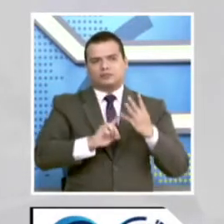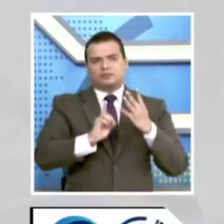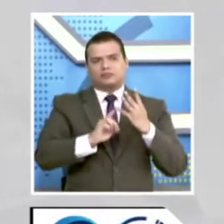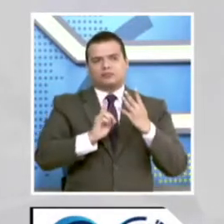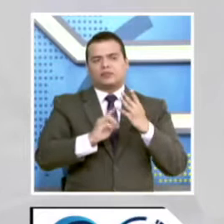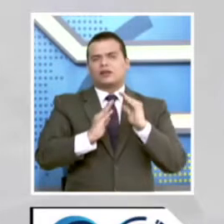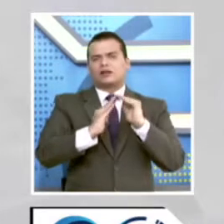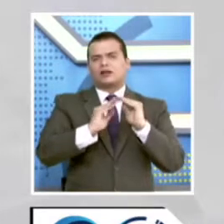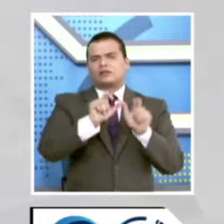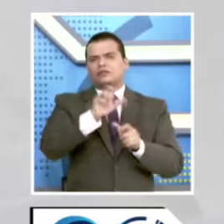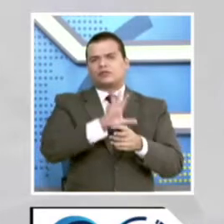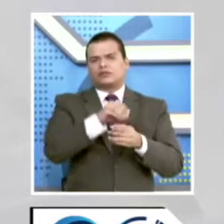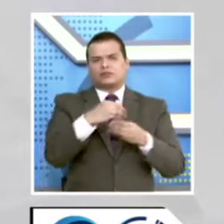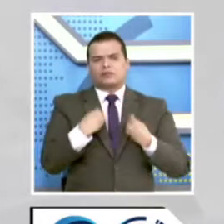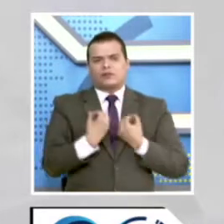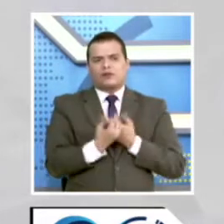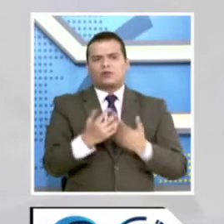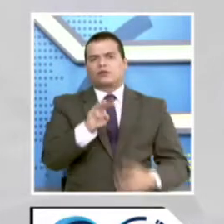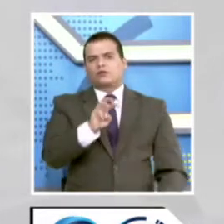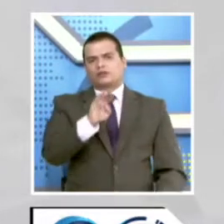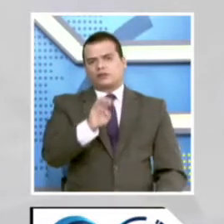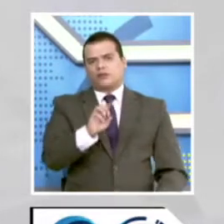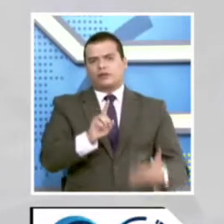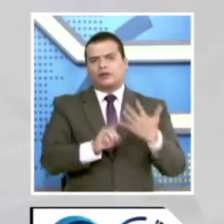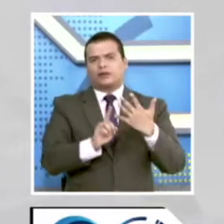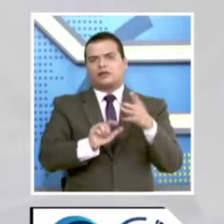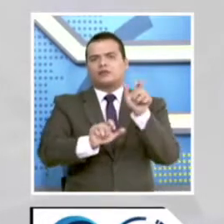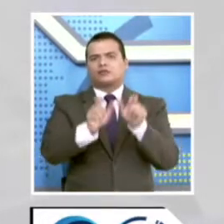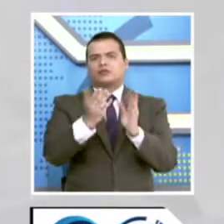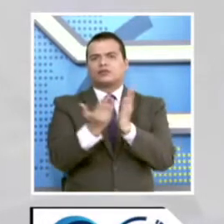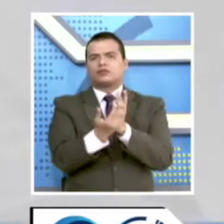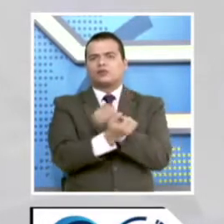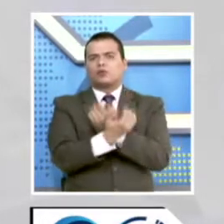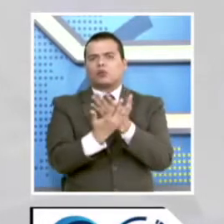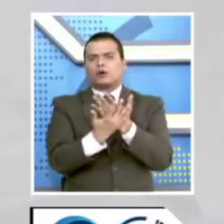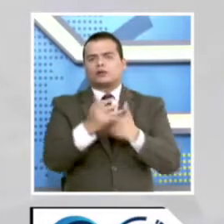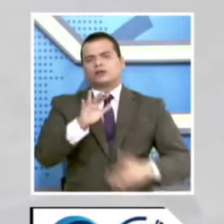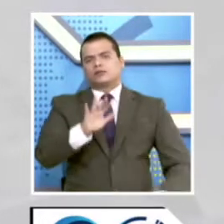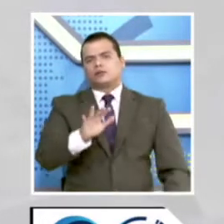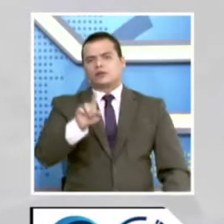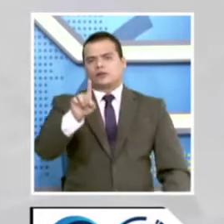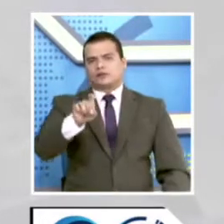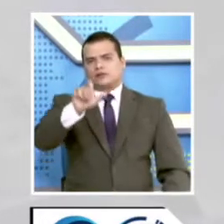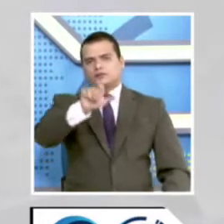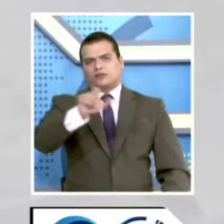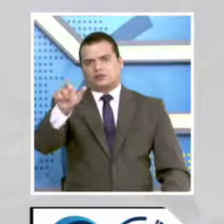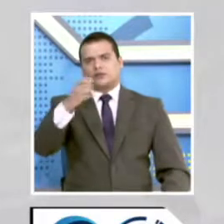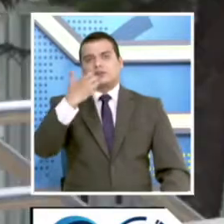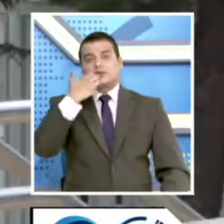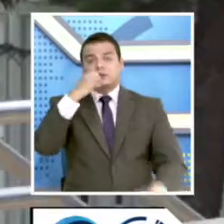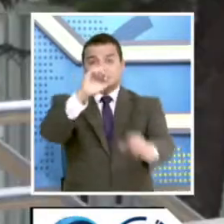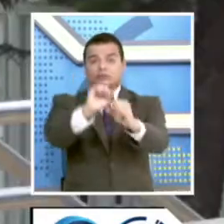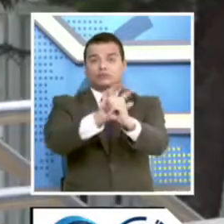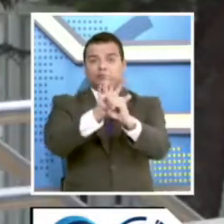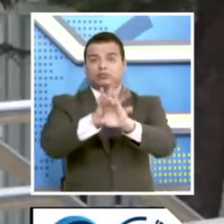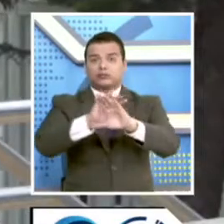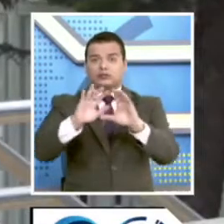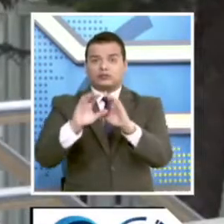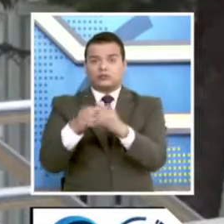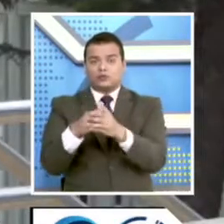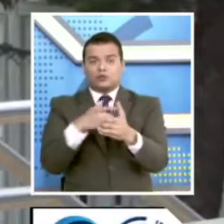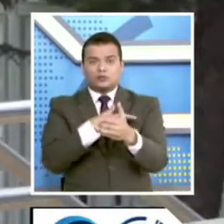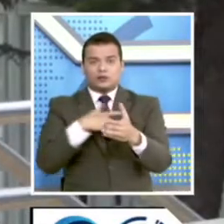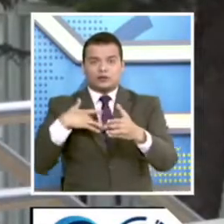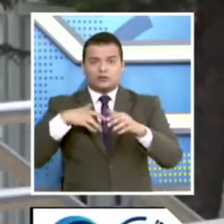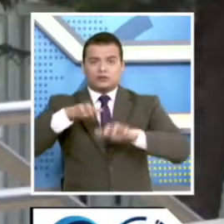reportan 89 casos, mientras que en los estudiantes han reportado 56 casos. Aseguran además desde la Secretaría de Salud